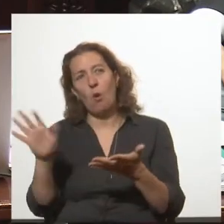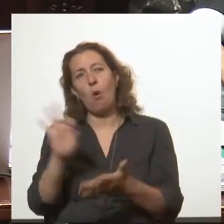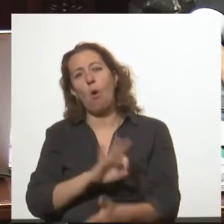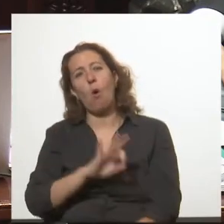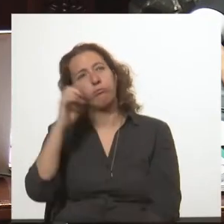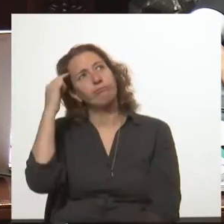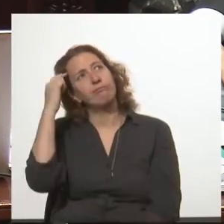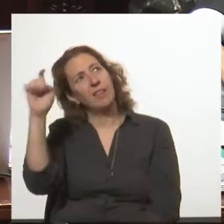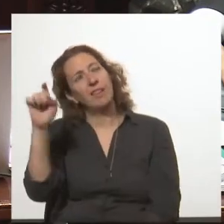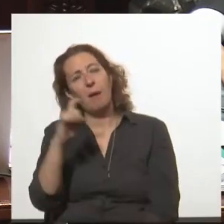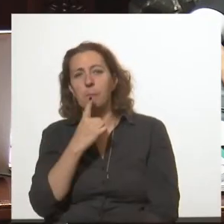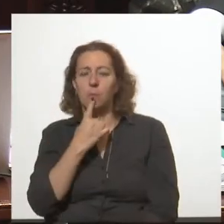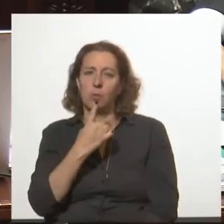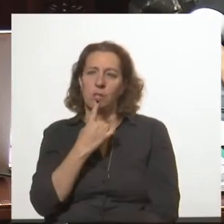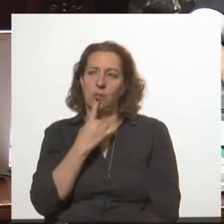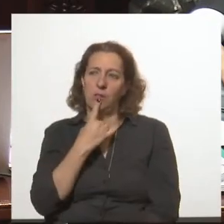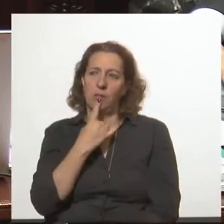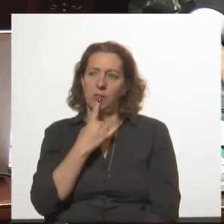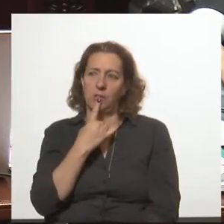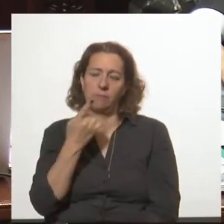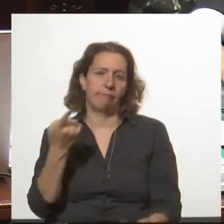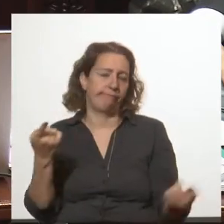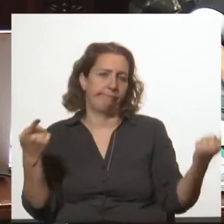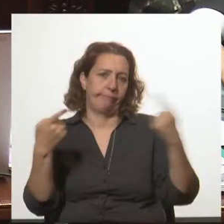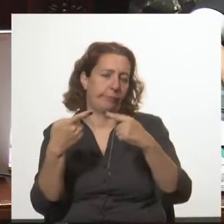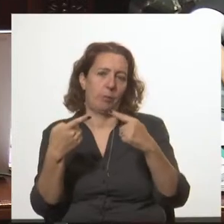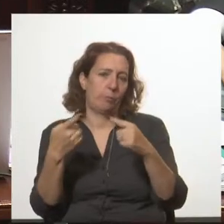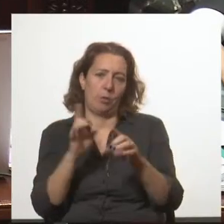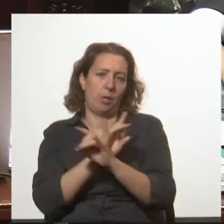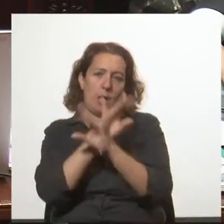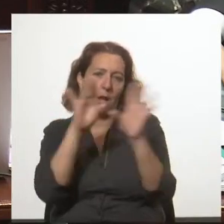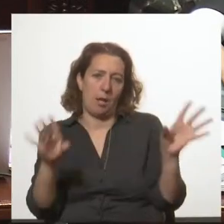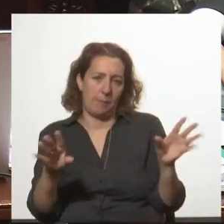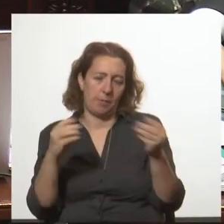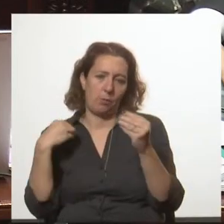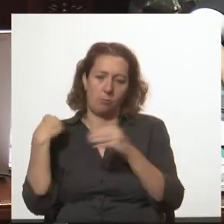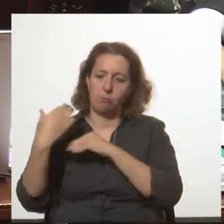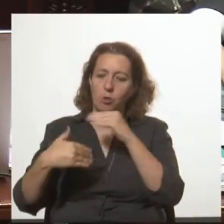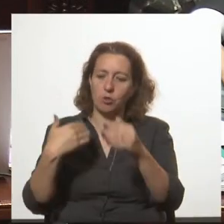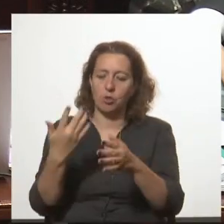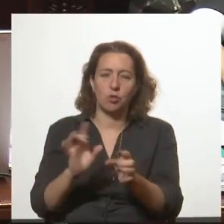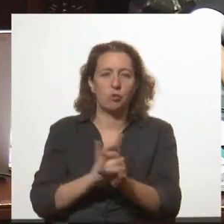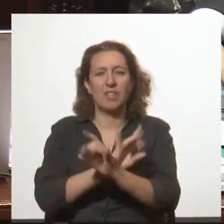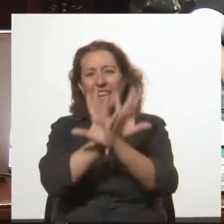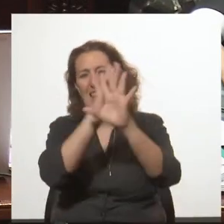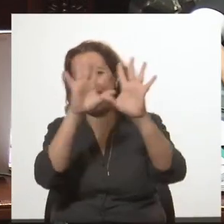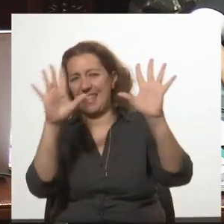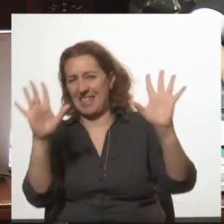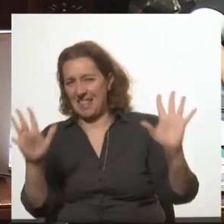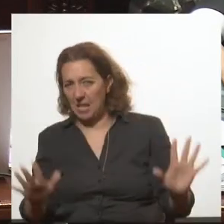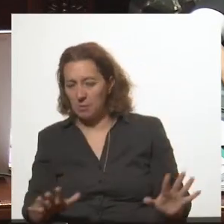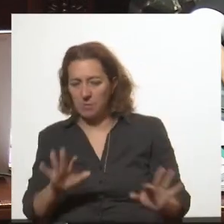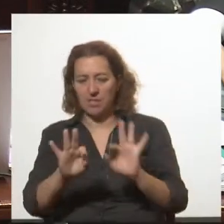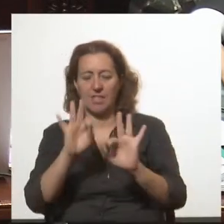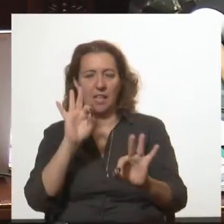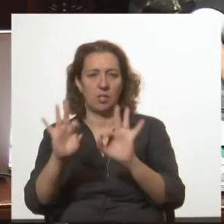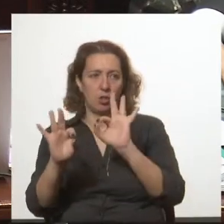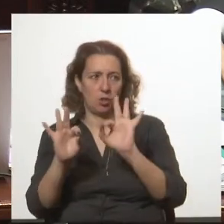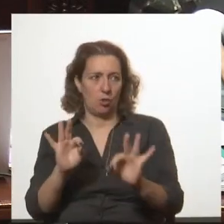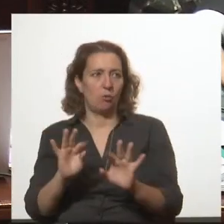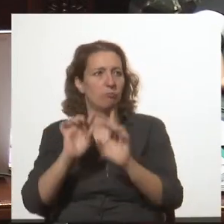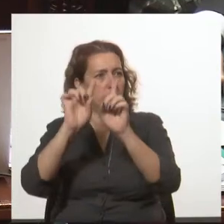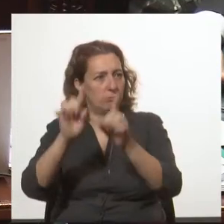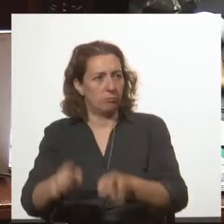naturaleza política se contrapone claramente con lo que fue el proceso cristalino para su selección la